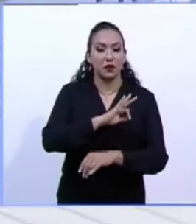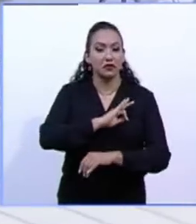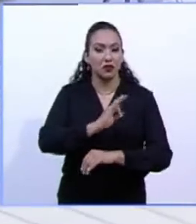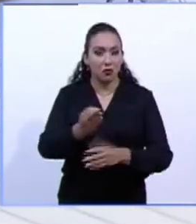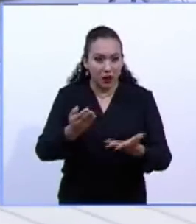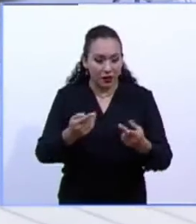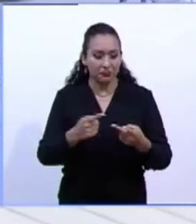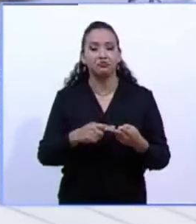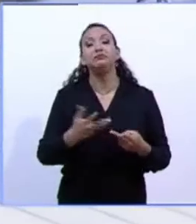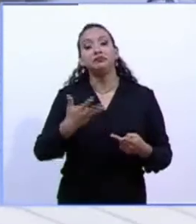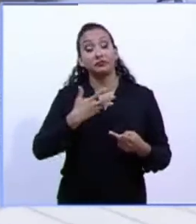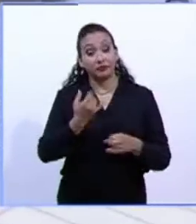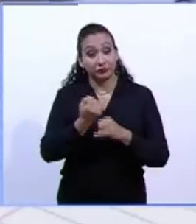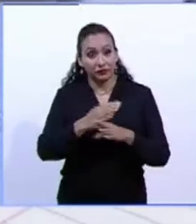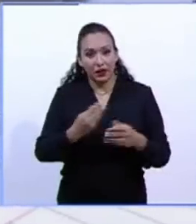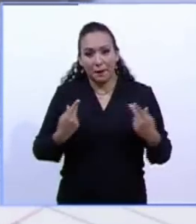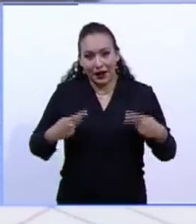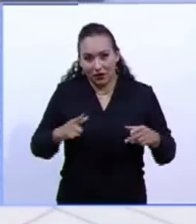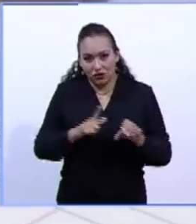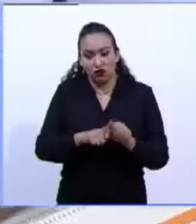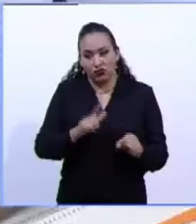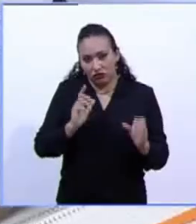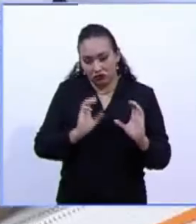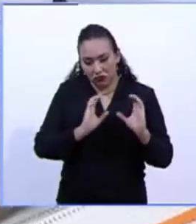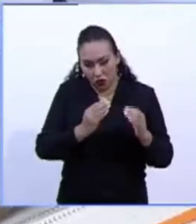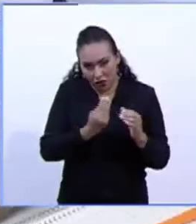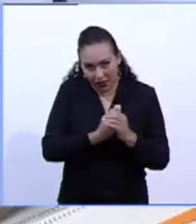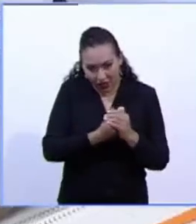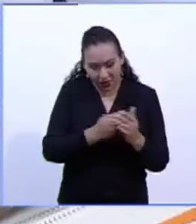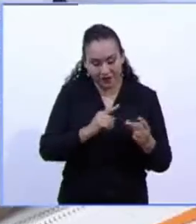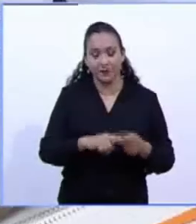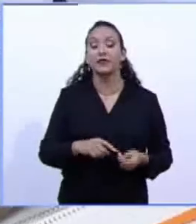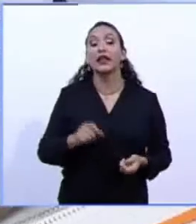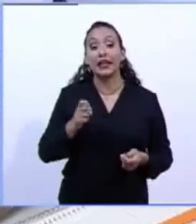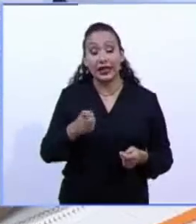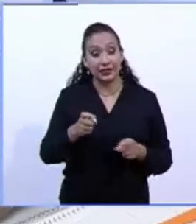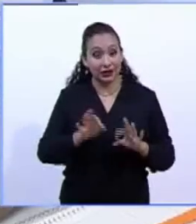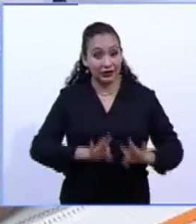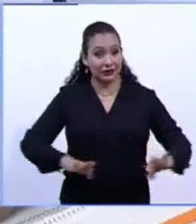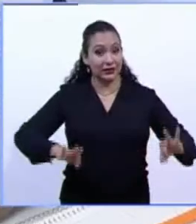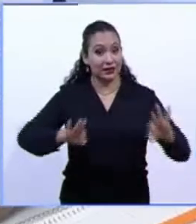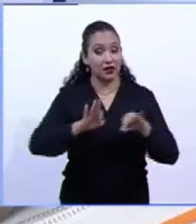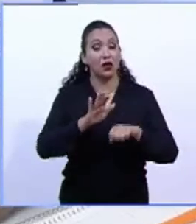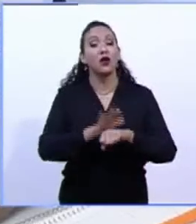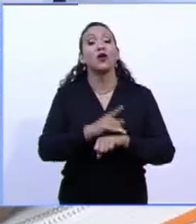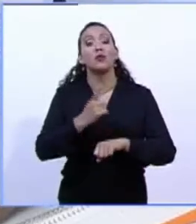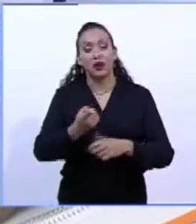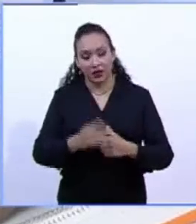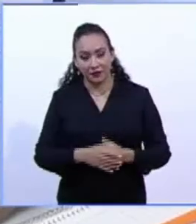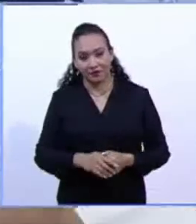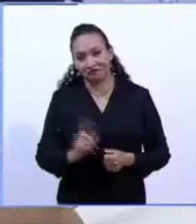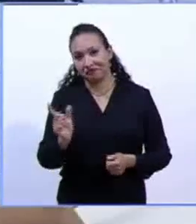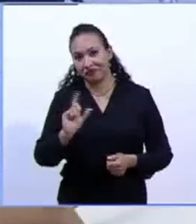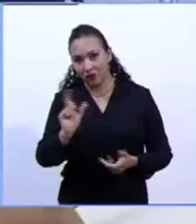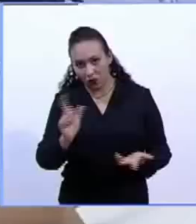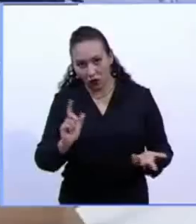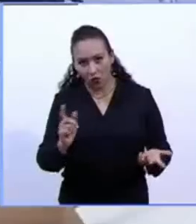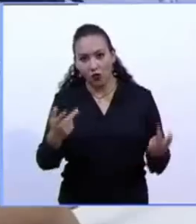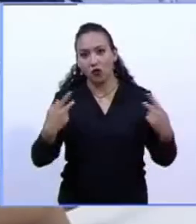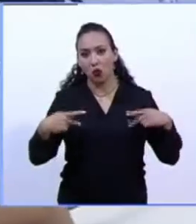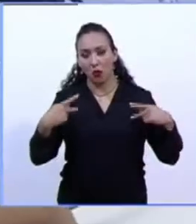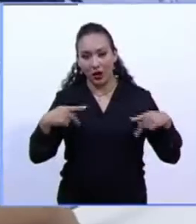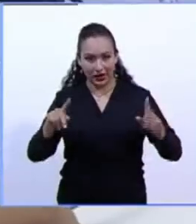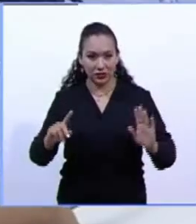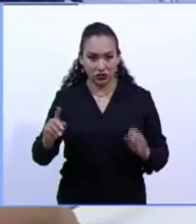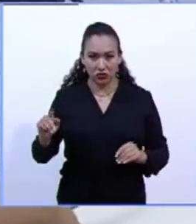la privacidad y a la protección de los datos personales, un precepto que debe entenderse en el sentido de que frente al deber de los